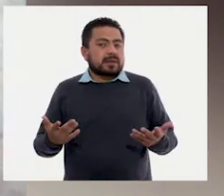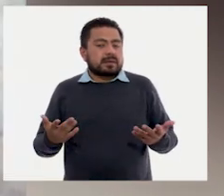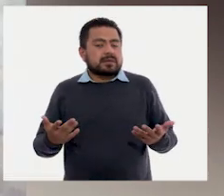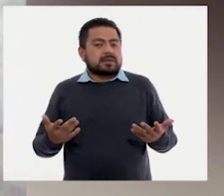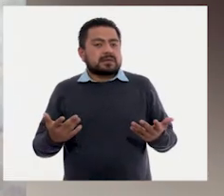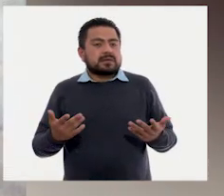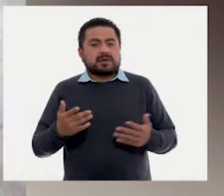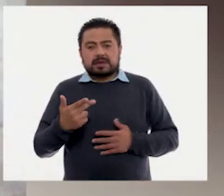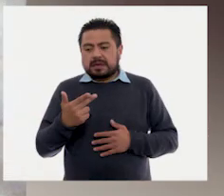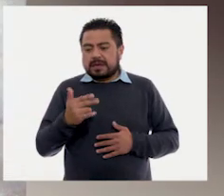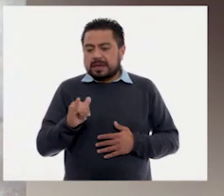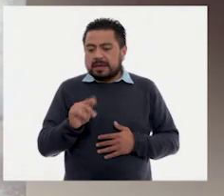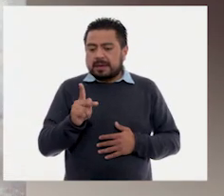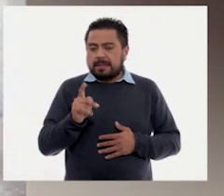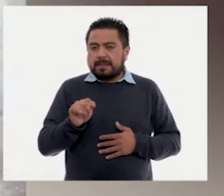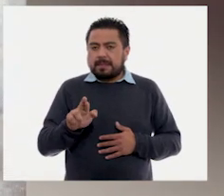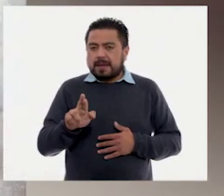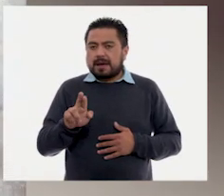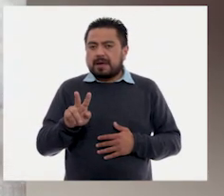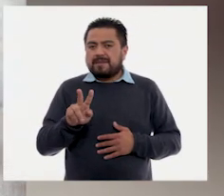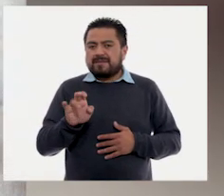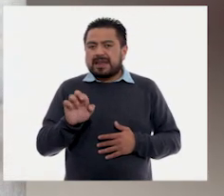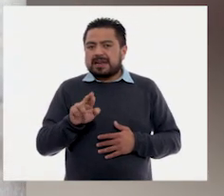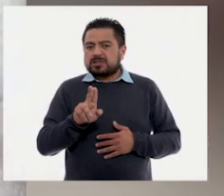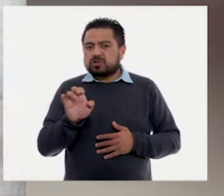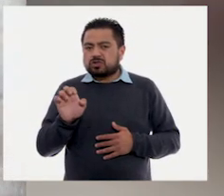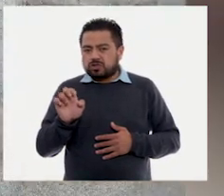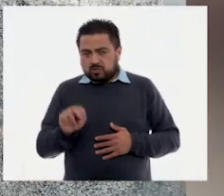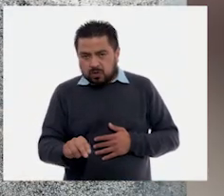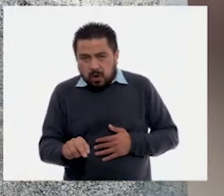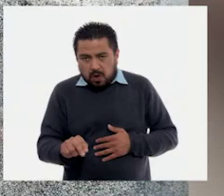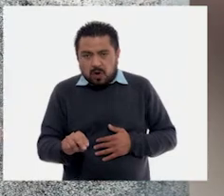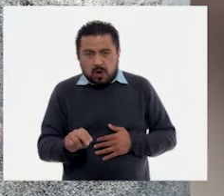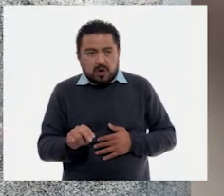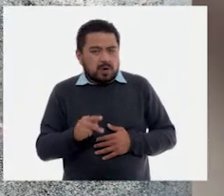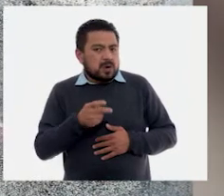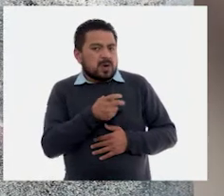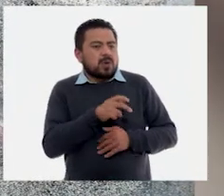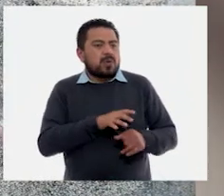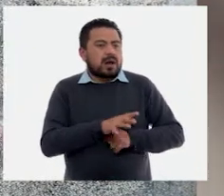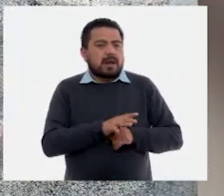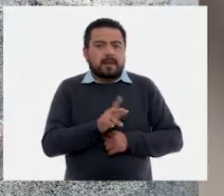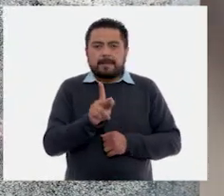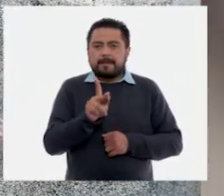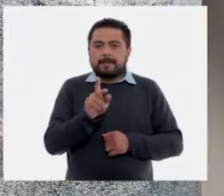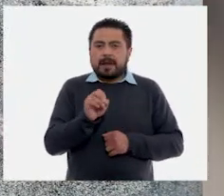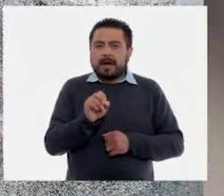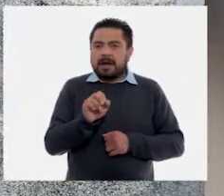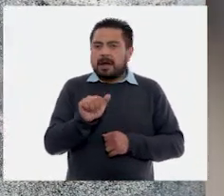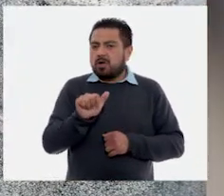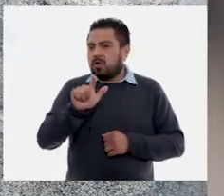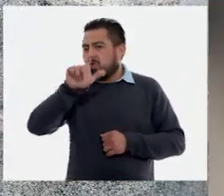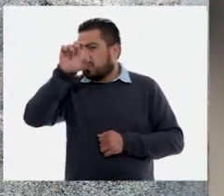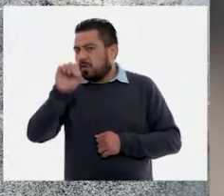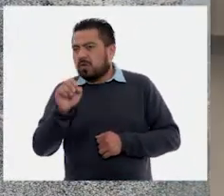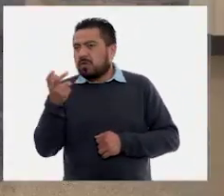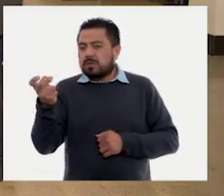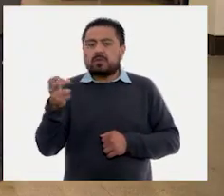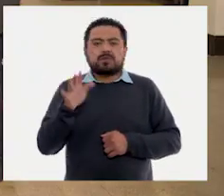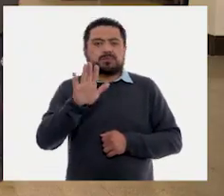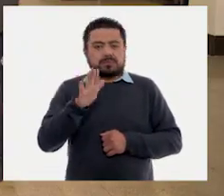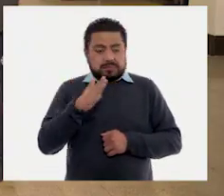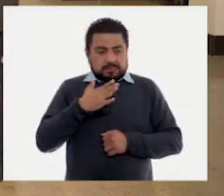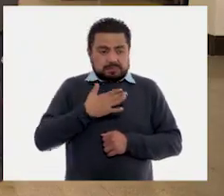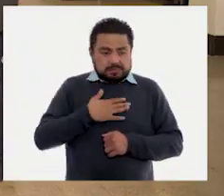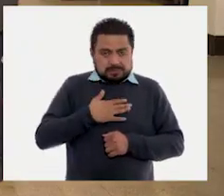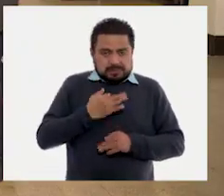versiones y perversiones, y eran versiones y perversiones de Paolo Uccello. Oye, y yo, bueno, no quiero